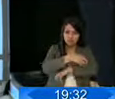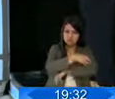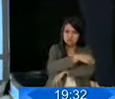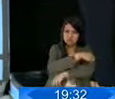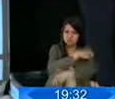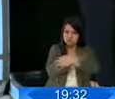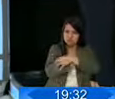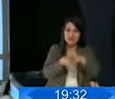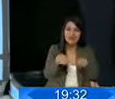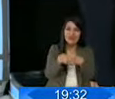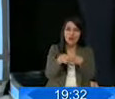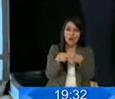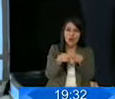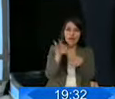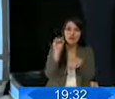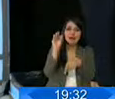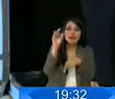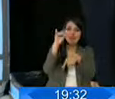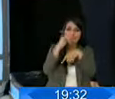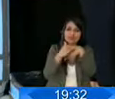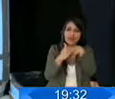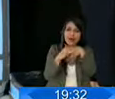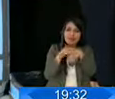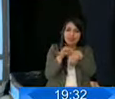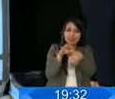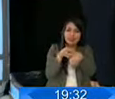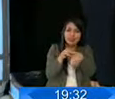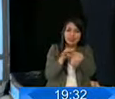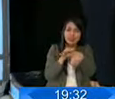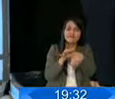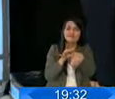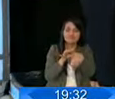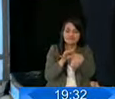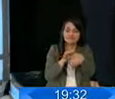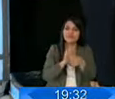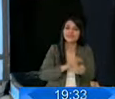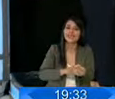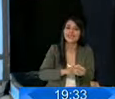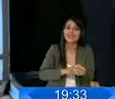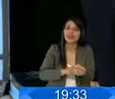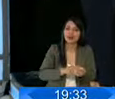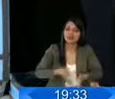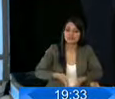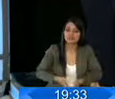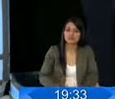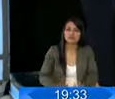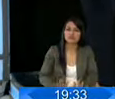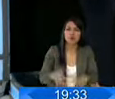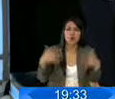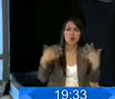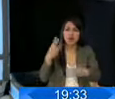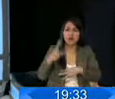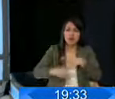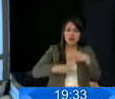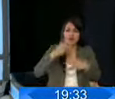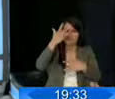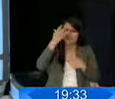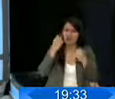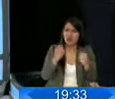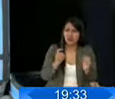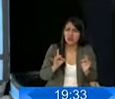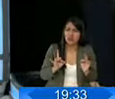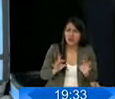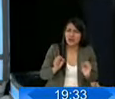enfermedad conocida como piel de mariposa o de cristal. Es una de las condiciones genéticas más raras y dolorosas en el mundo y no tiene cura,